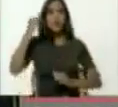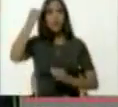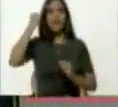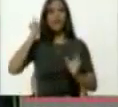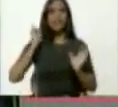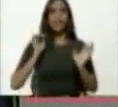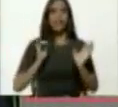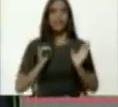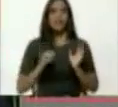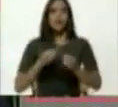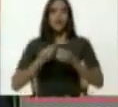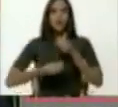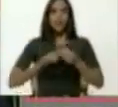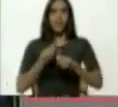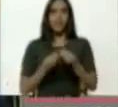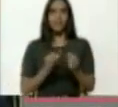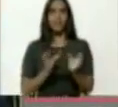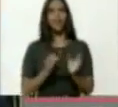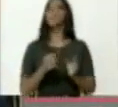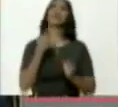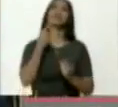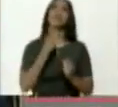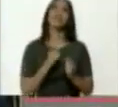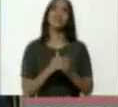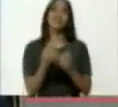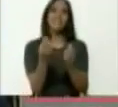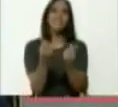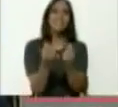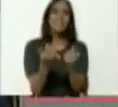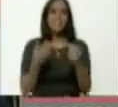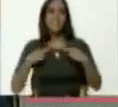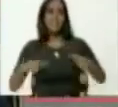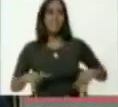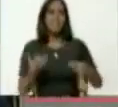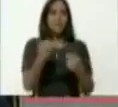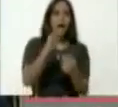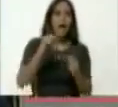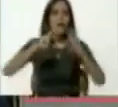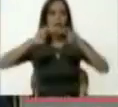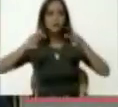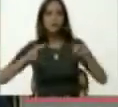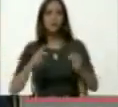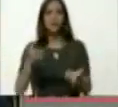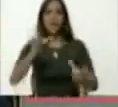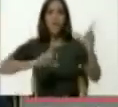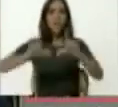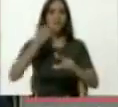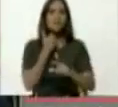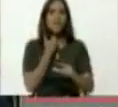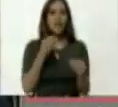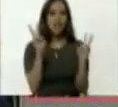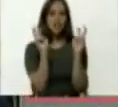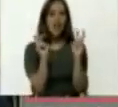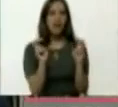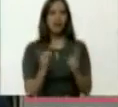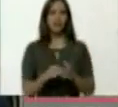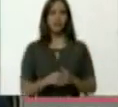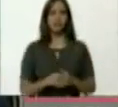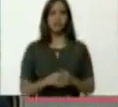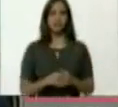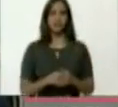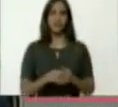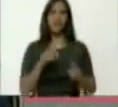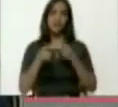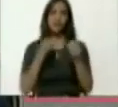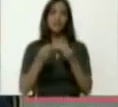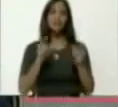altruista, lo que eran, estaban era pendientes de qué riquezas tenía, ¿verdad? Hacían hasta experimentos con enfermedades extrañas. Eso es lo que hacían